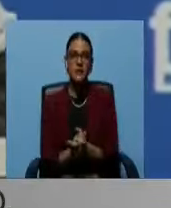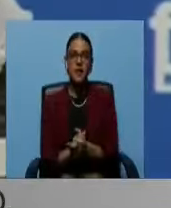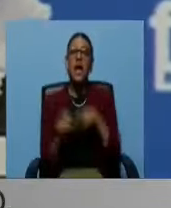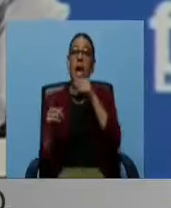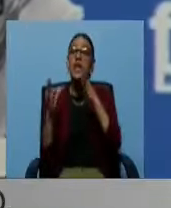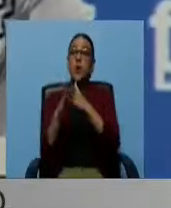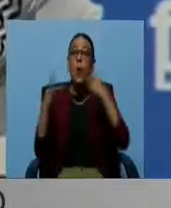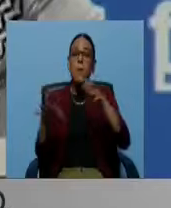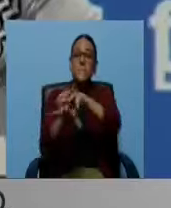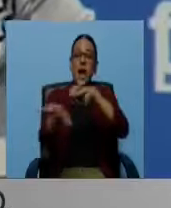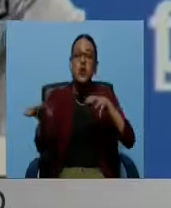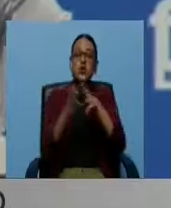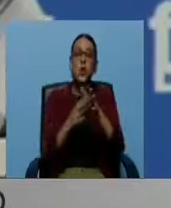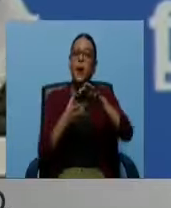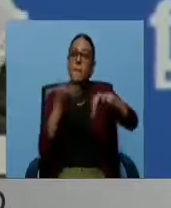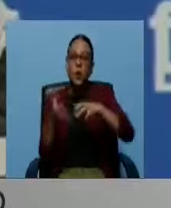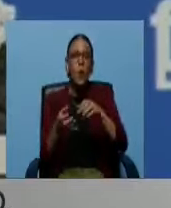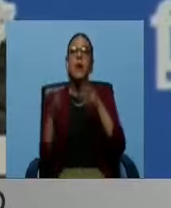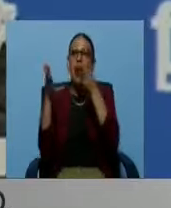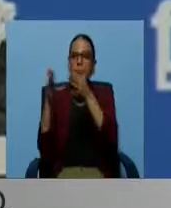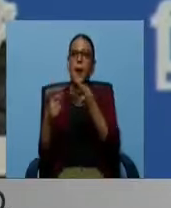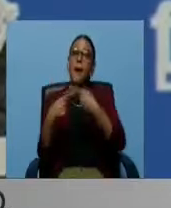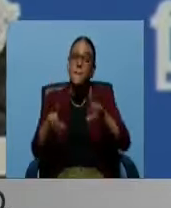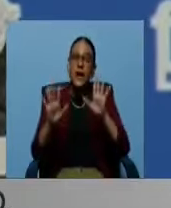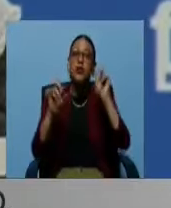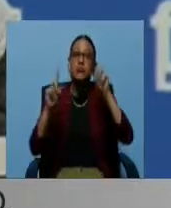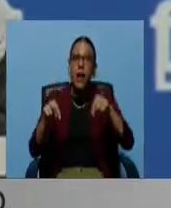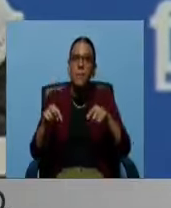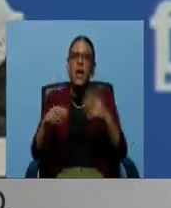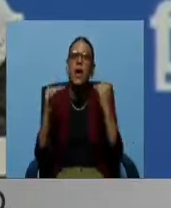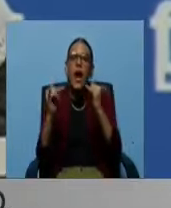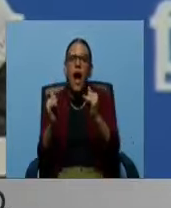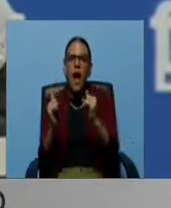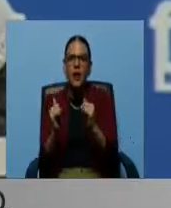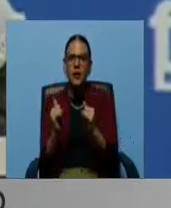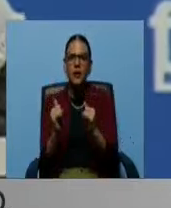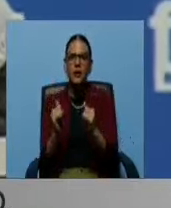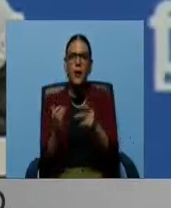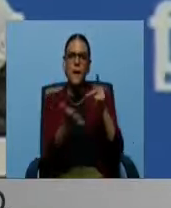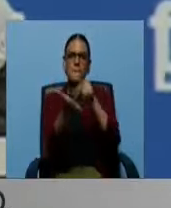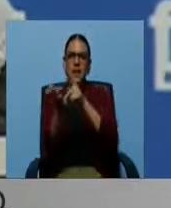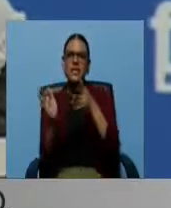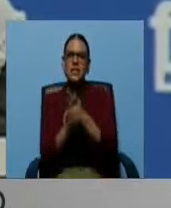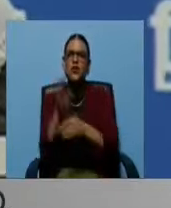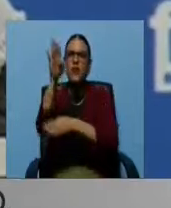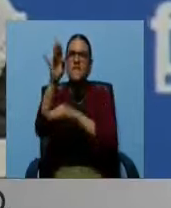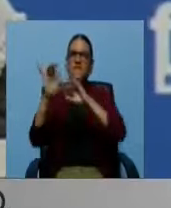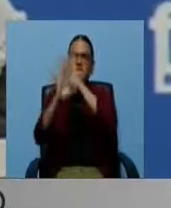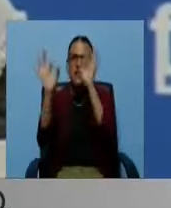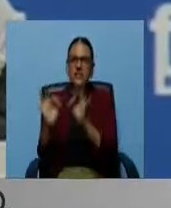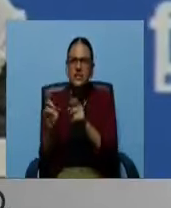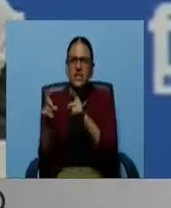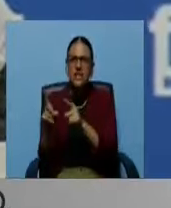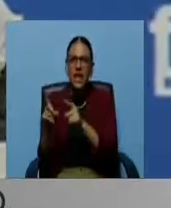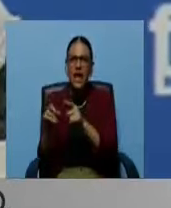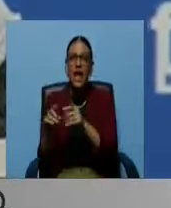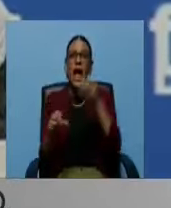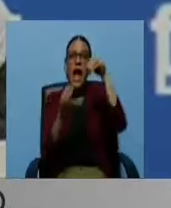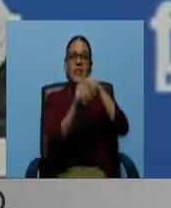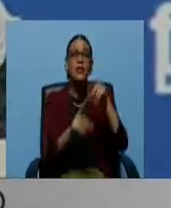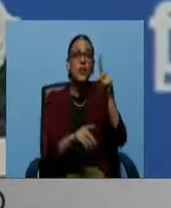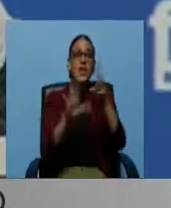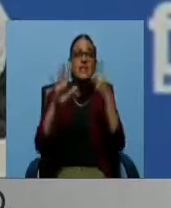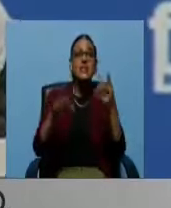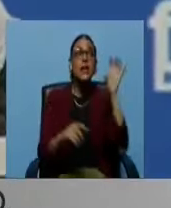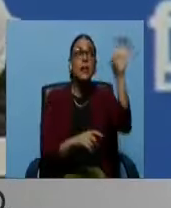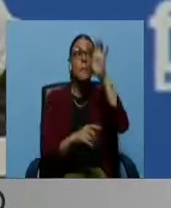de los problemas. El mayor de los problemas es que hay presencia fascista, creo que son en 17